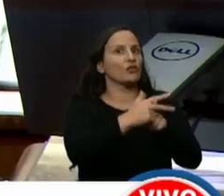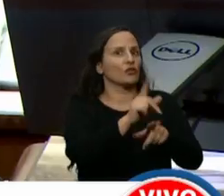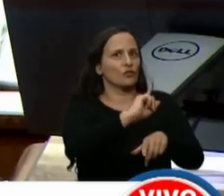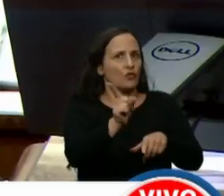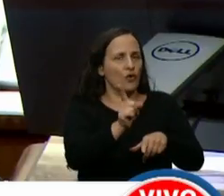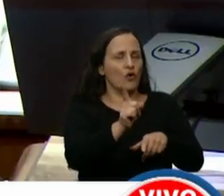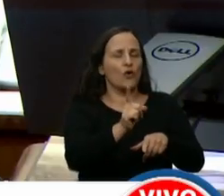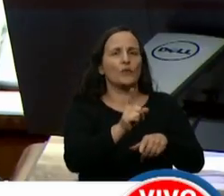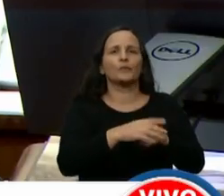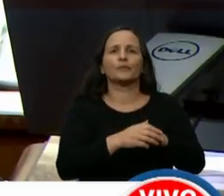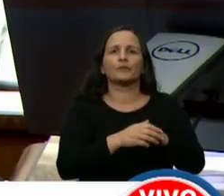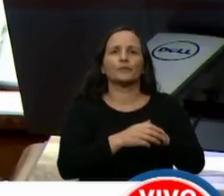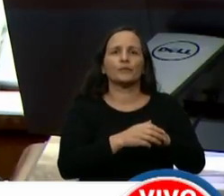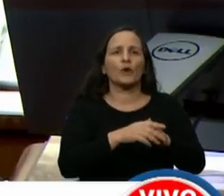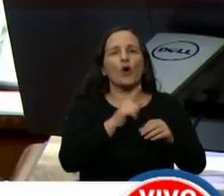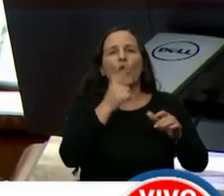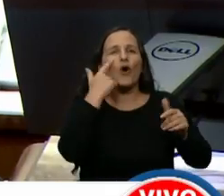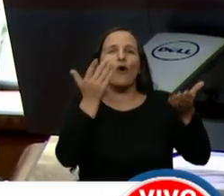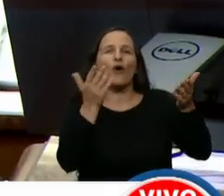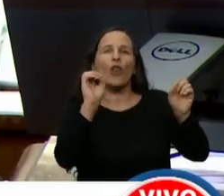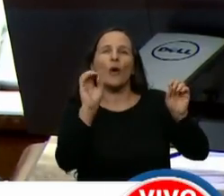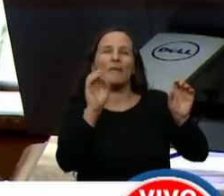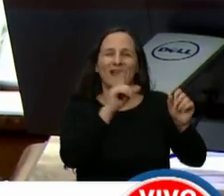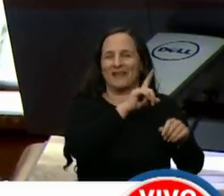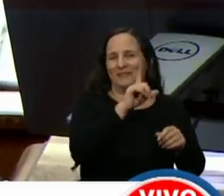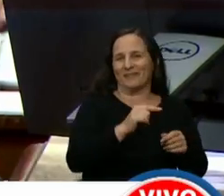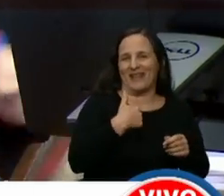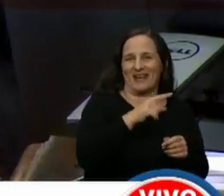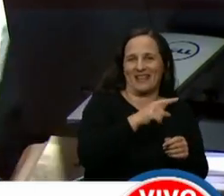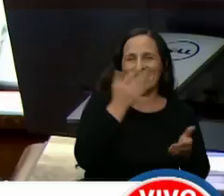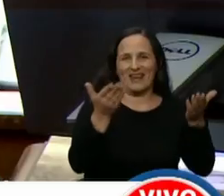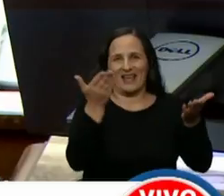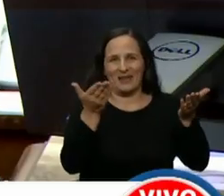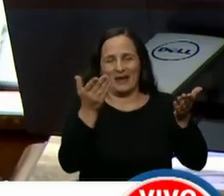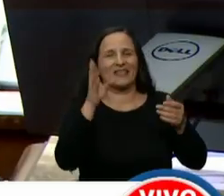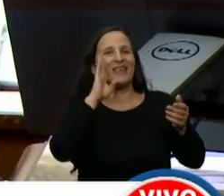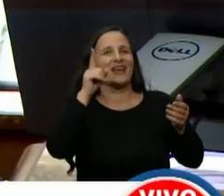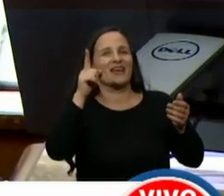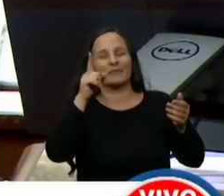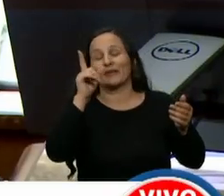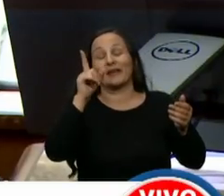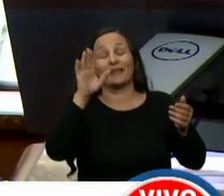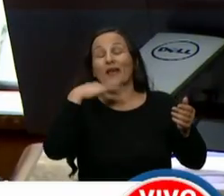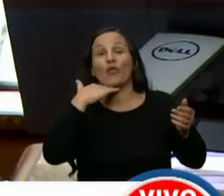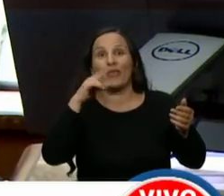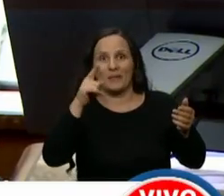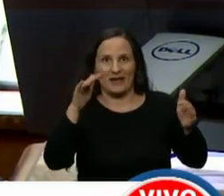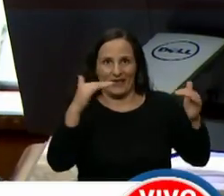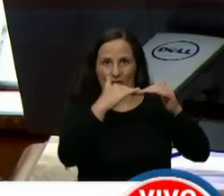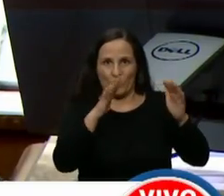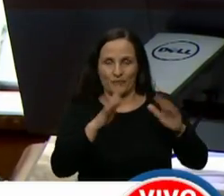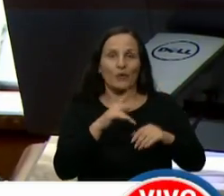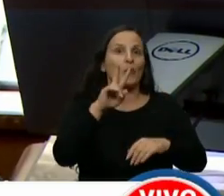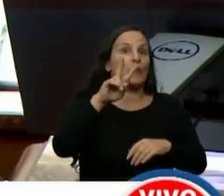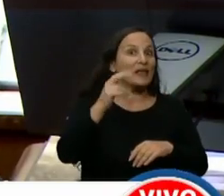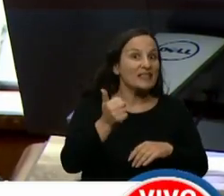o sub denominaciones equivalentes entre la república argentina y los estados unidos mexicanos del 26 de noviembre